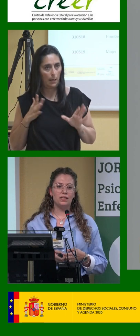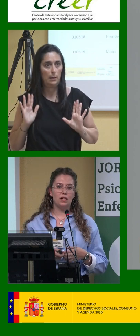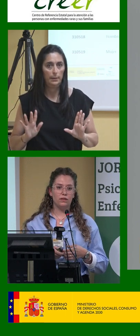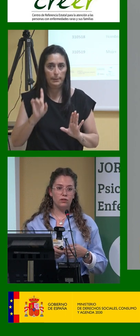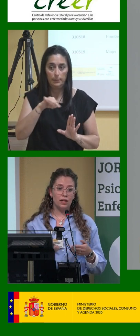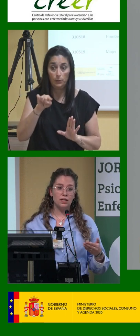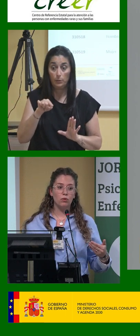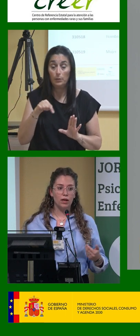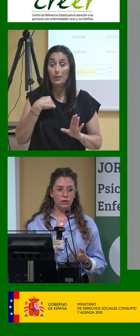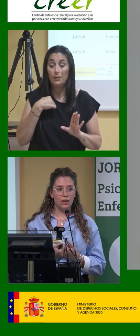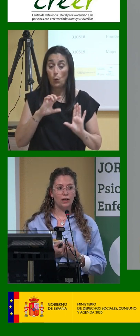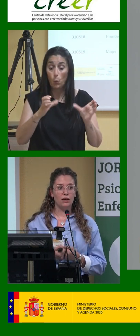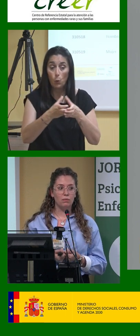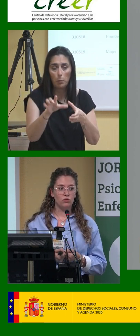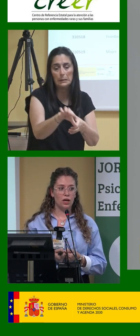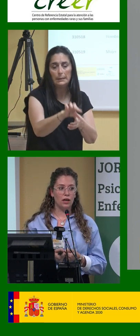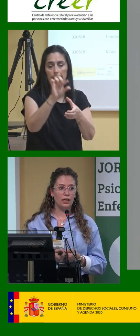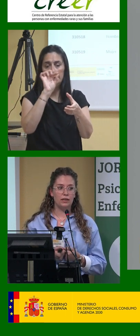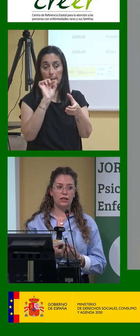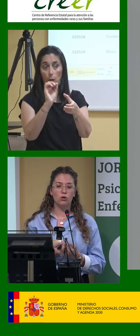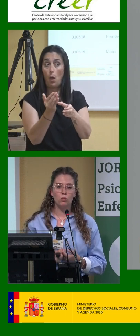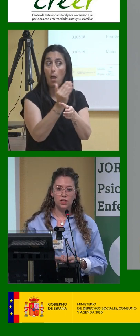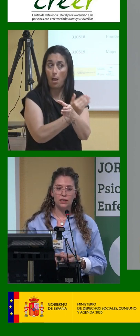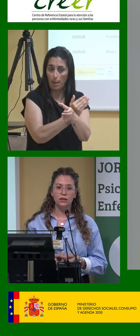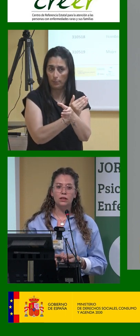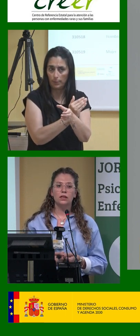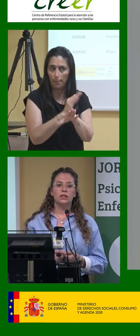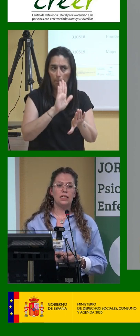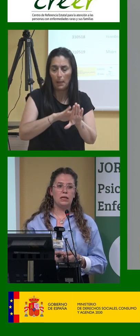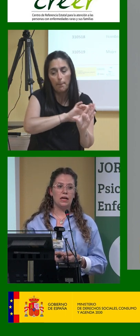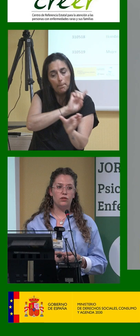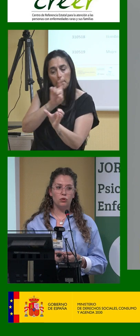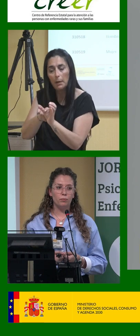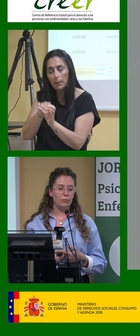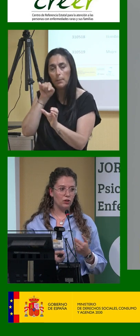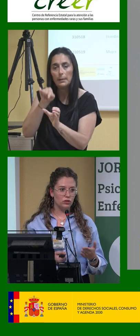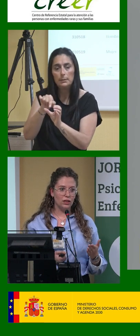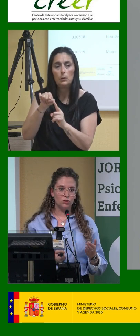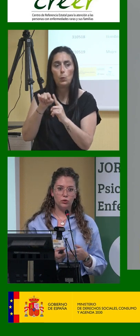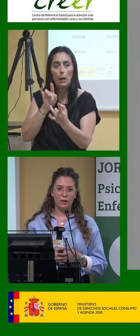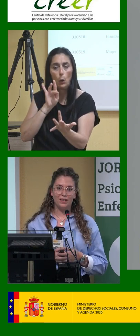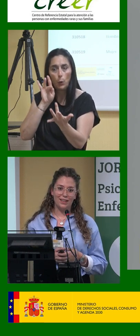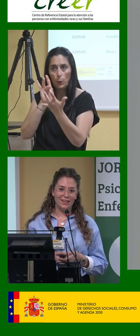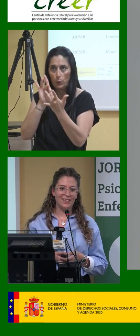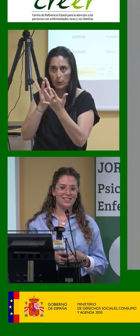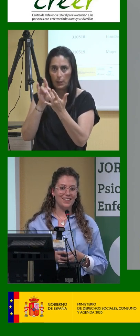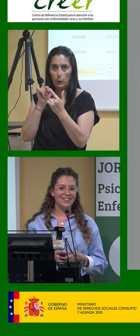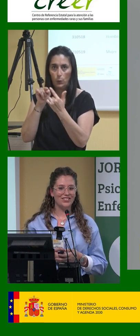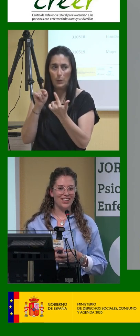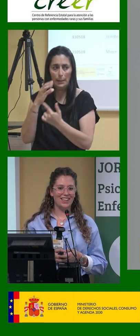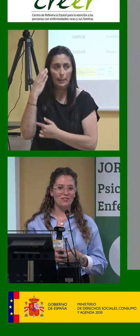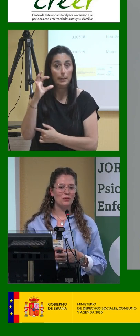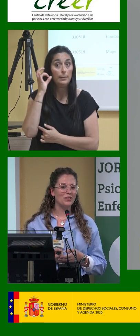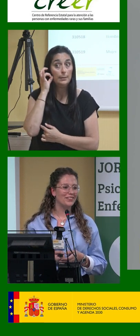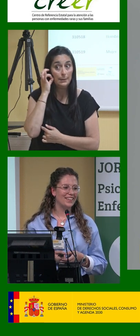Una vez seleccionada esa población a la que íbamos a querer tener como muestra, se realizó un primer contacto por parte de Cristina, que